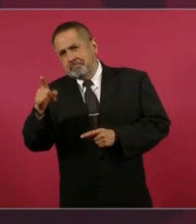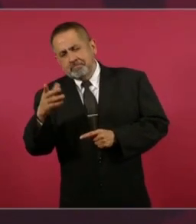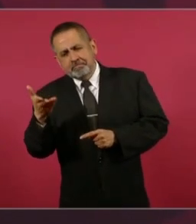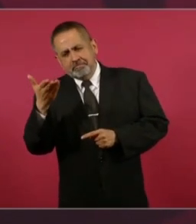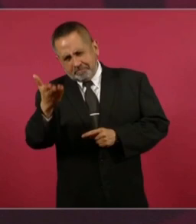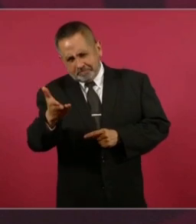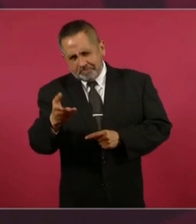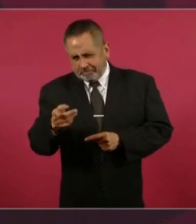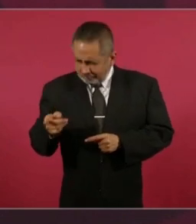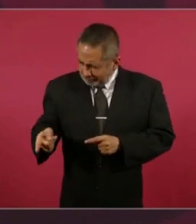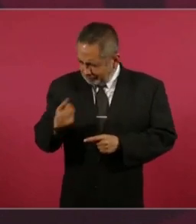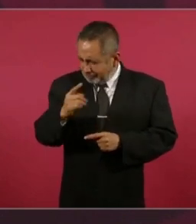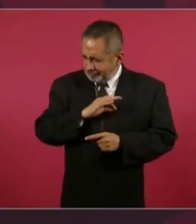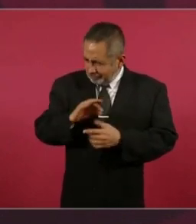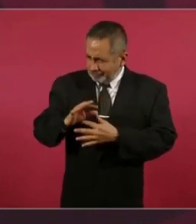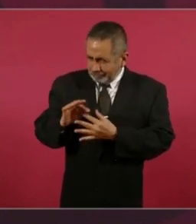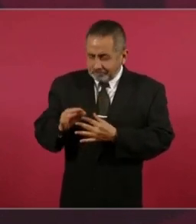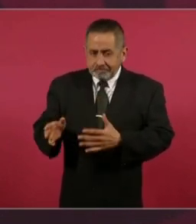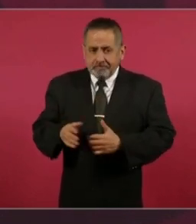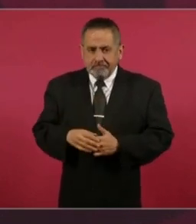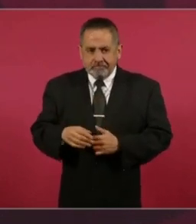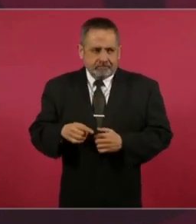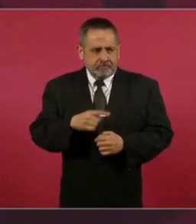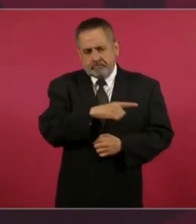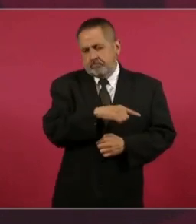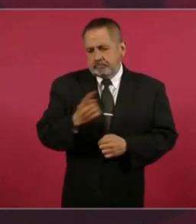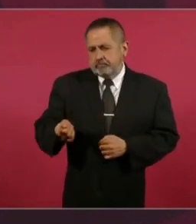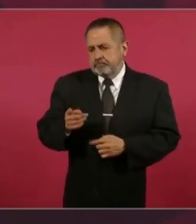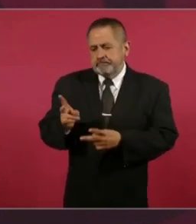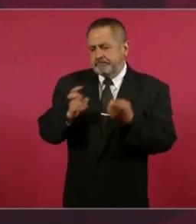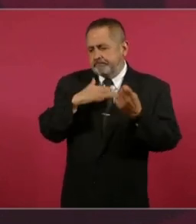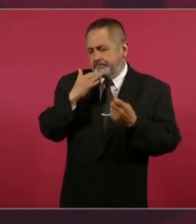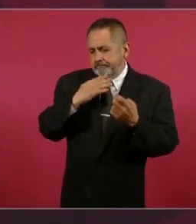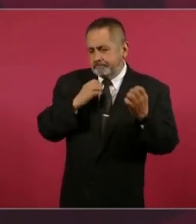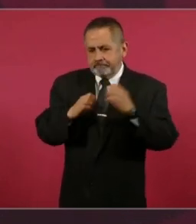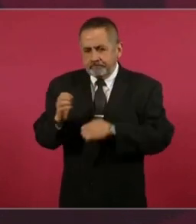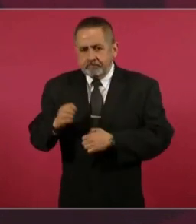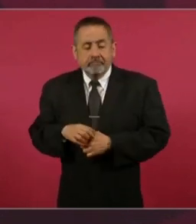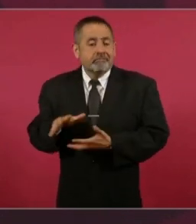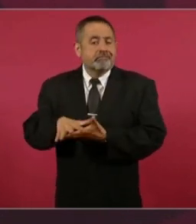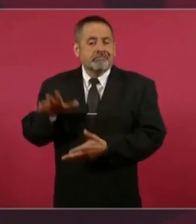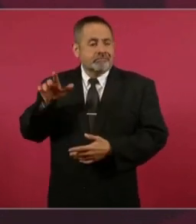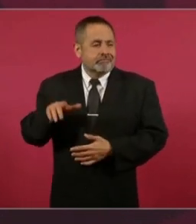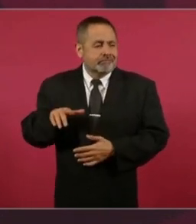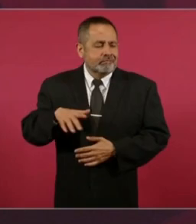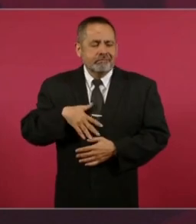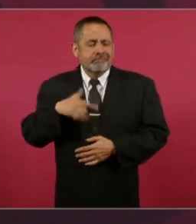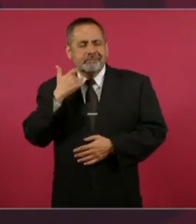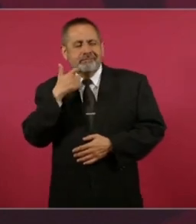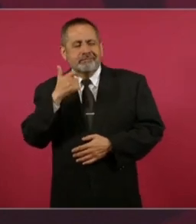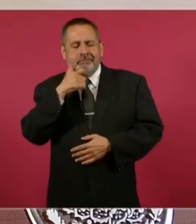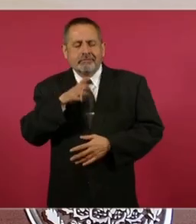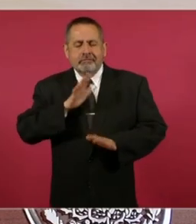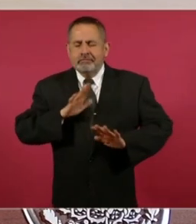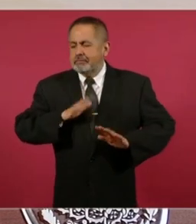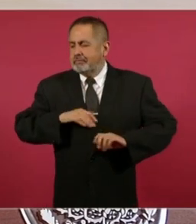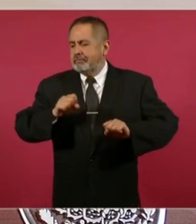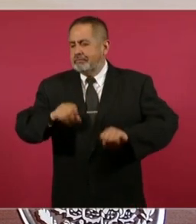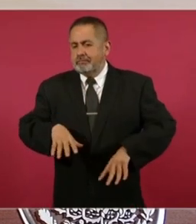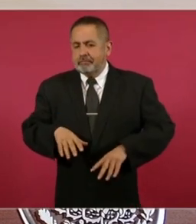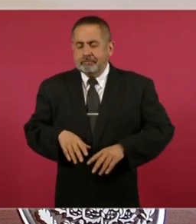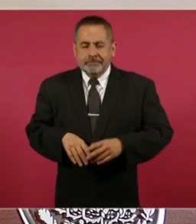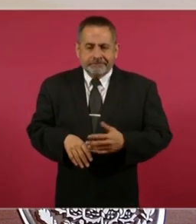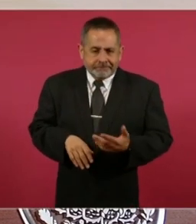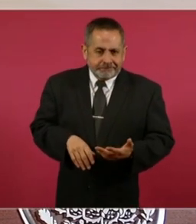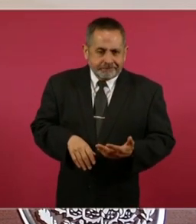las denuncias por el fraude la mayoría no quería